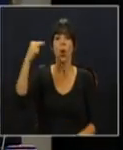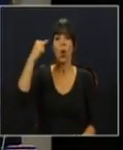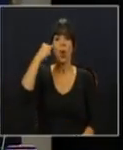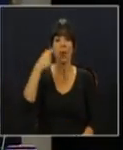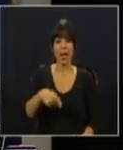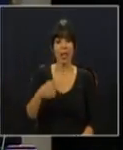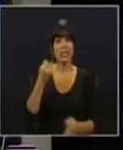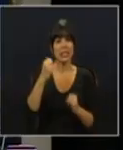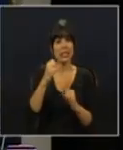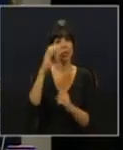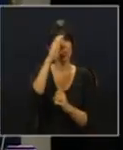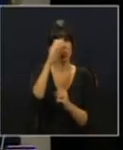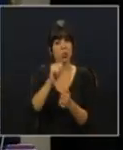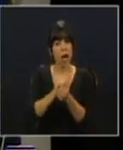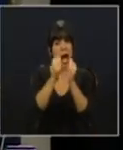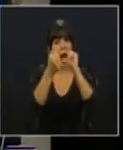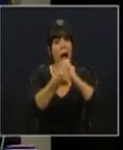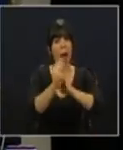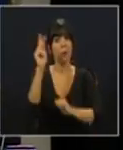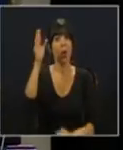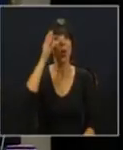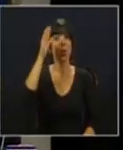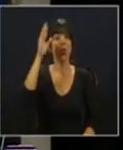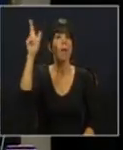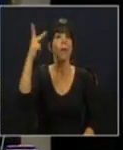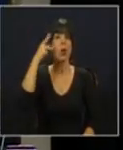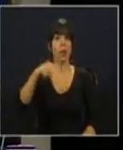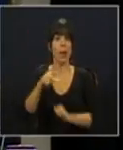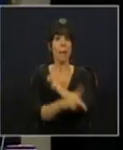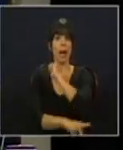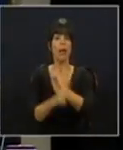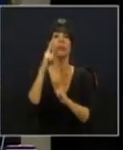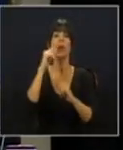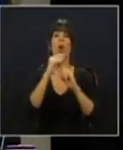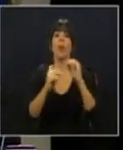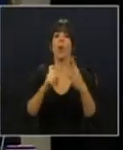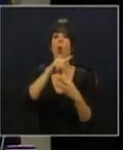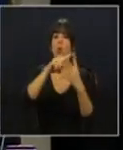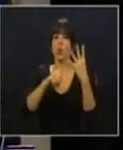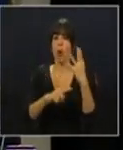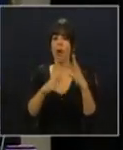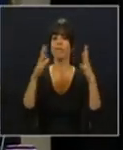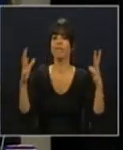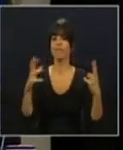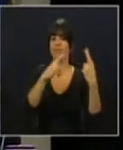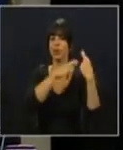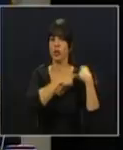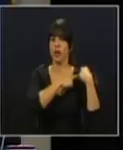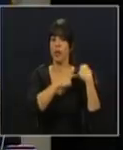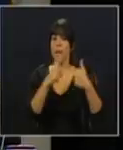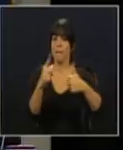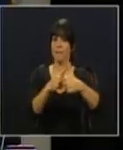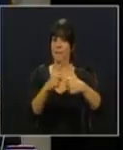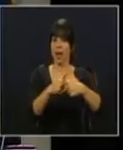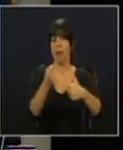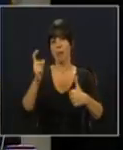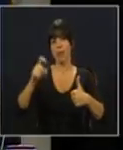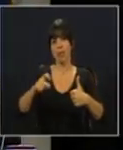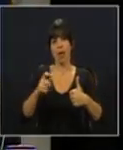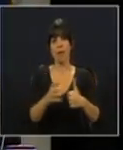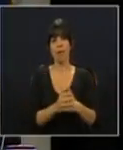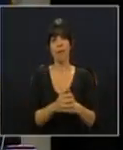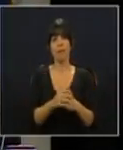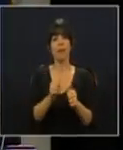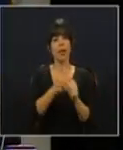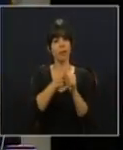el cambio en la cultura política de este país, al menos 4 grandes obligaciones. La primera, y como es debido,